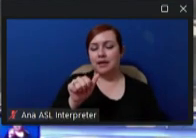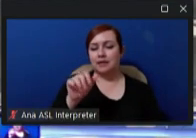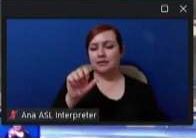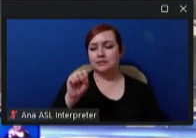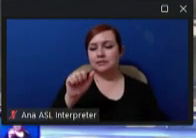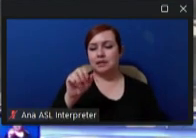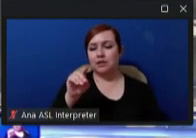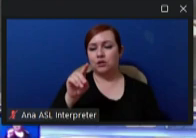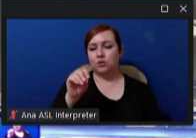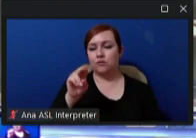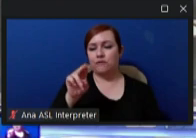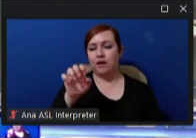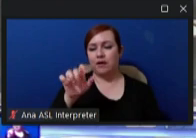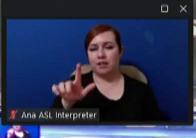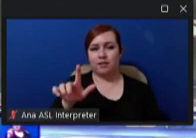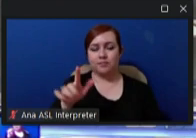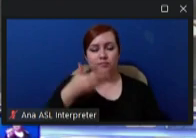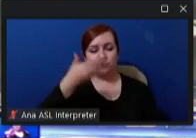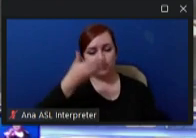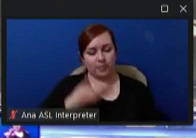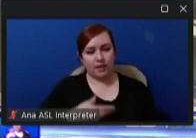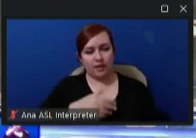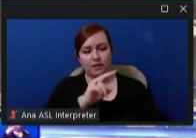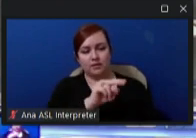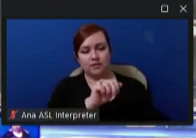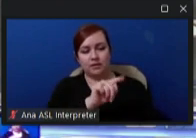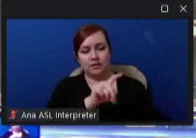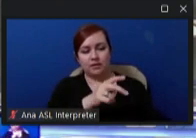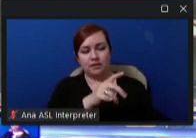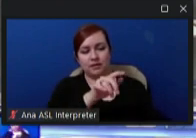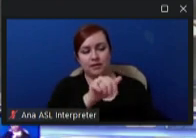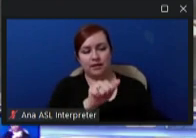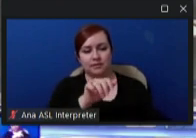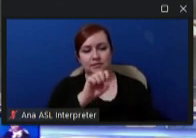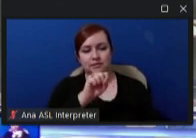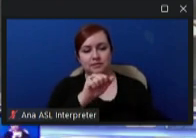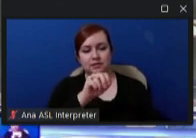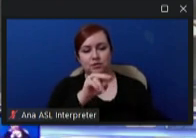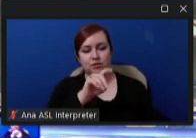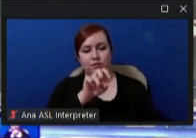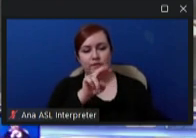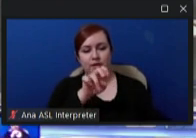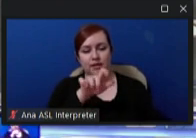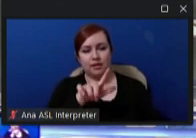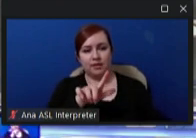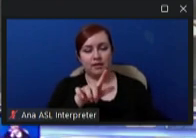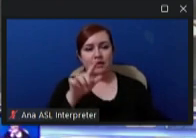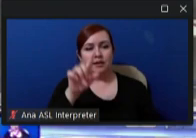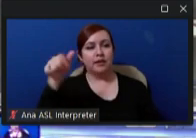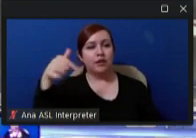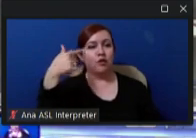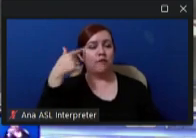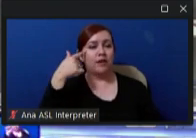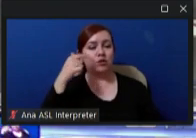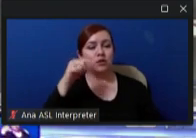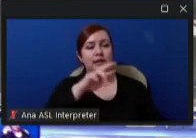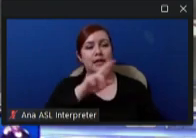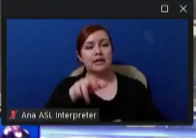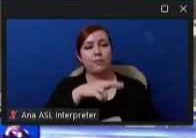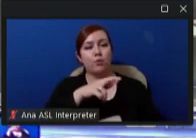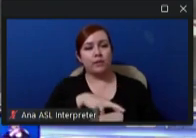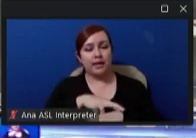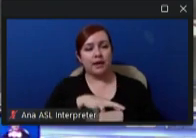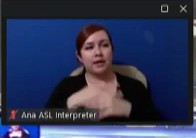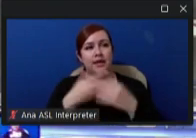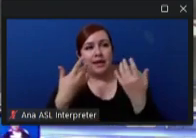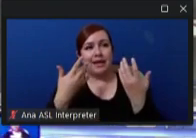Gracias. Soy Natalie Roque Sandoval, secretaria de Estado en el Despacho de Derechos Humanos del Gobierno de la República. El